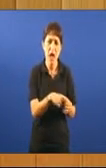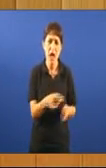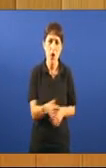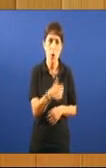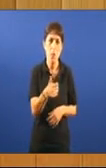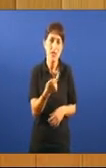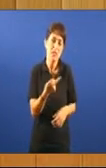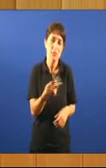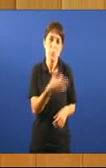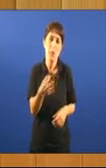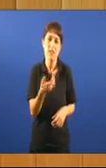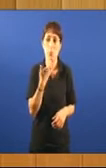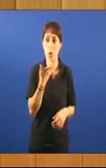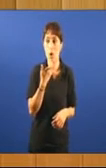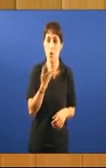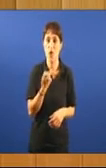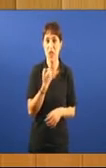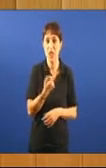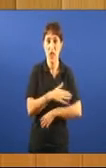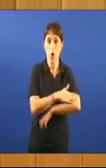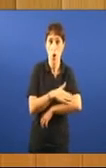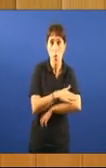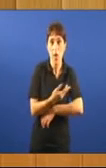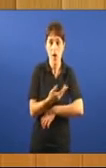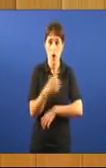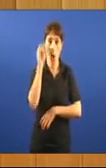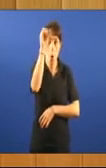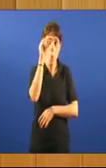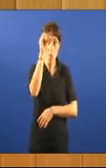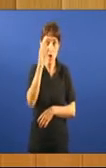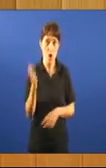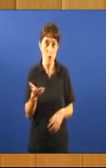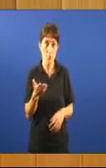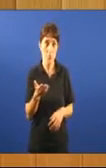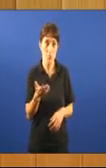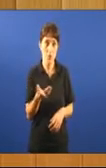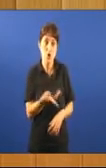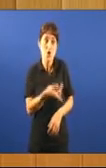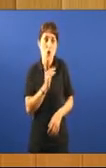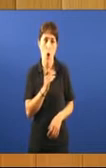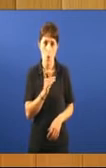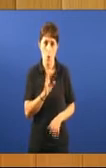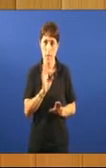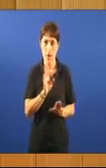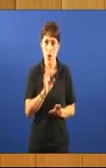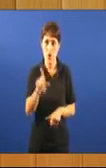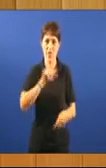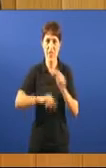goberno galego teña opinión sobre o que outros van facer con o noso aforro. Que democrática.